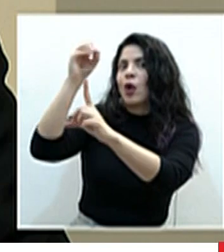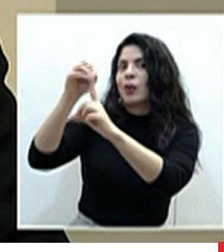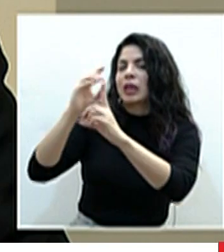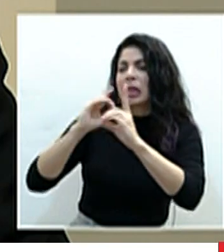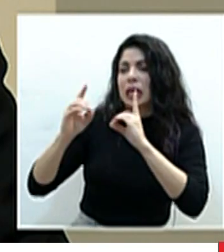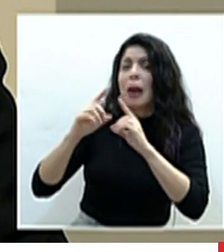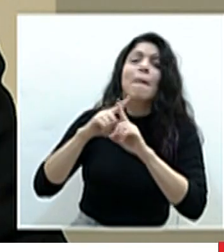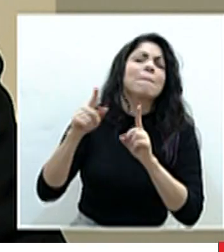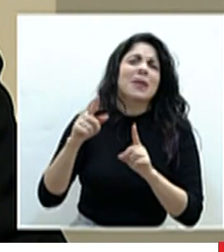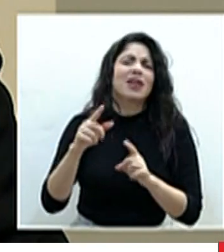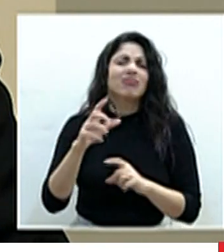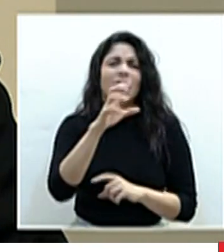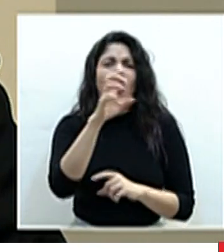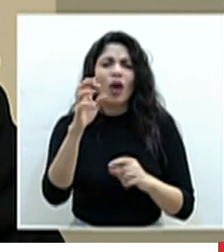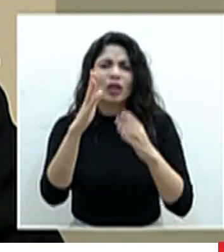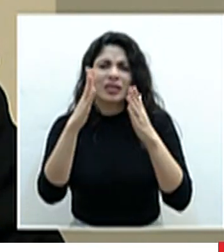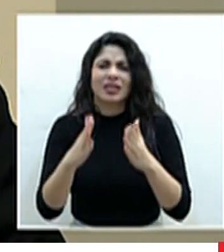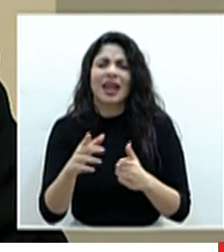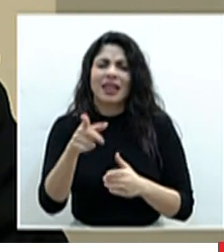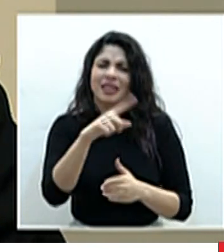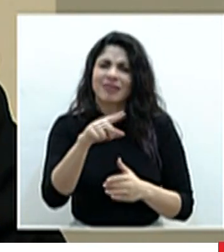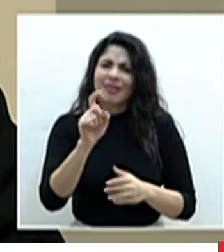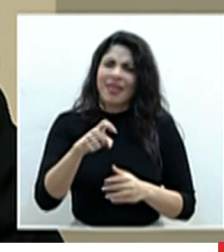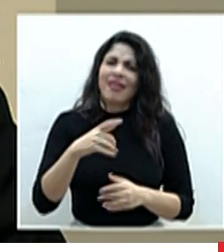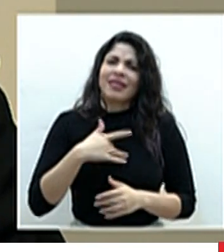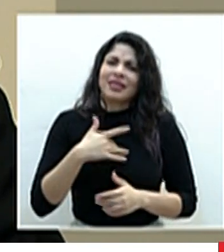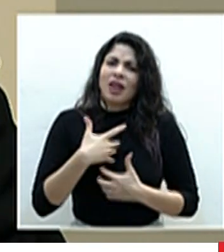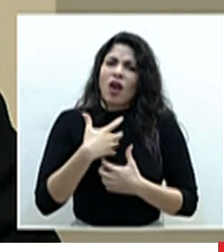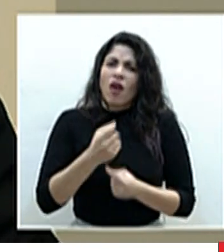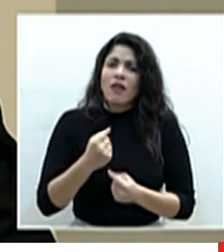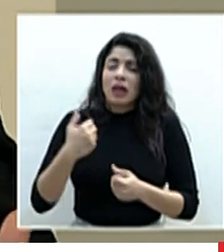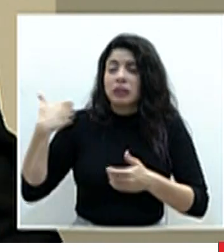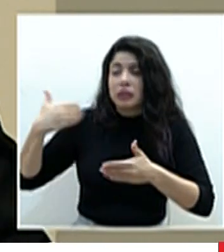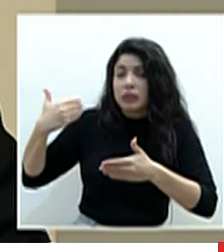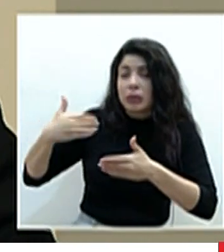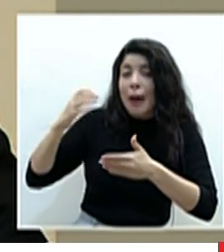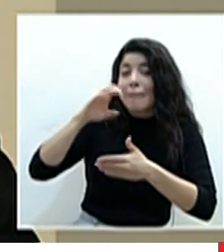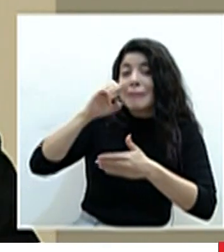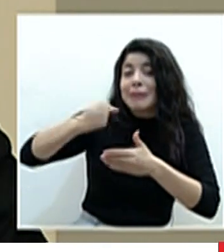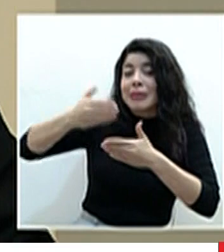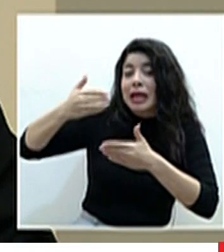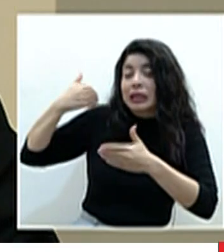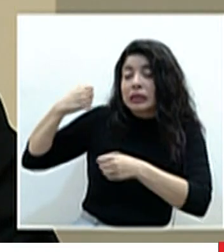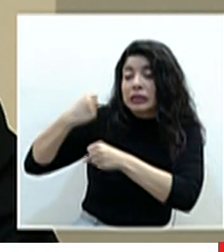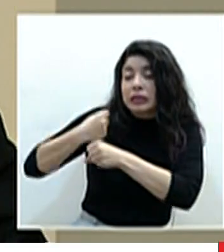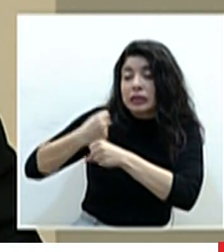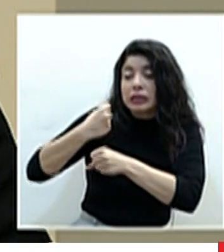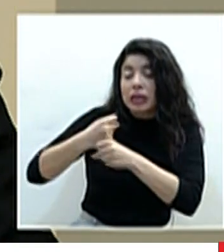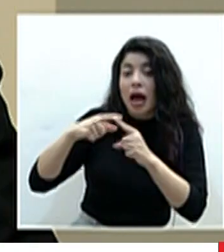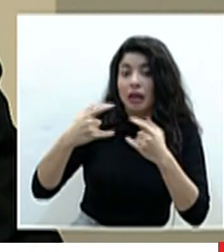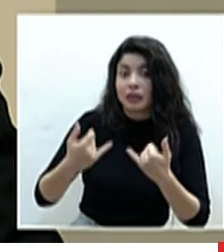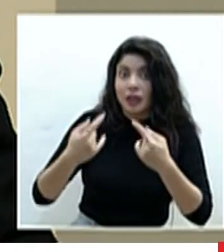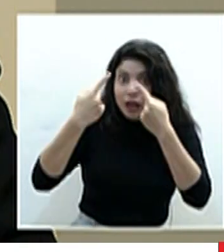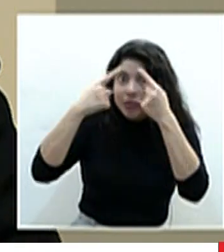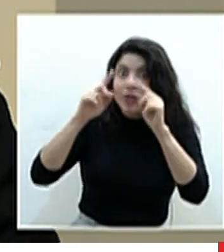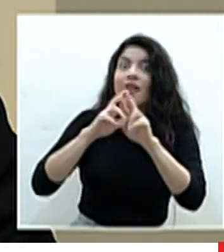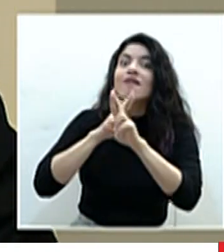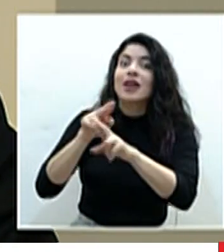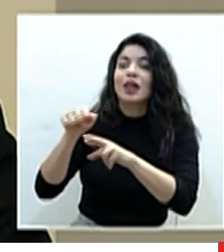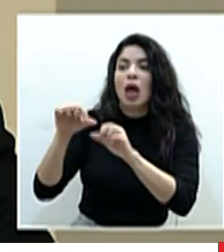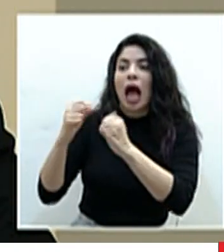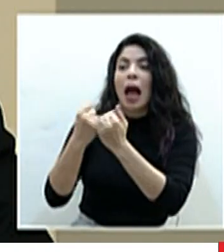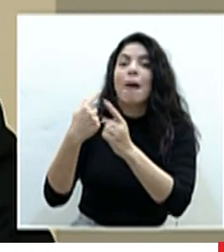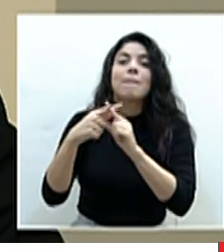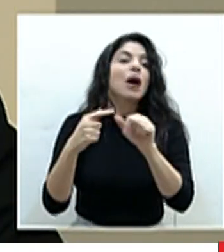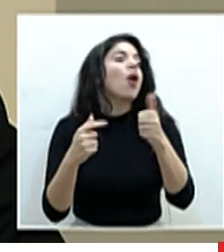pueden tener los costarricenses confianza de que lo que hemos hecho meses atrás, que hoy tiene fruto en ese campo y otros,